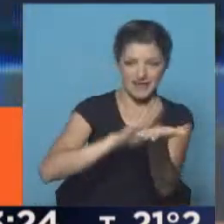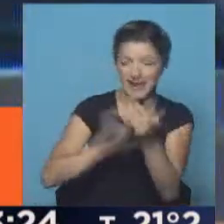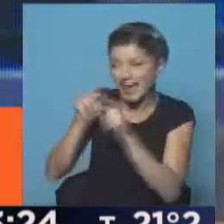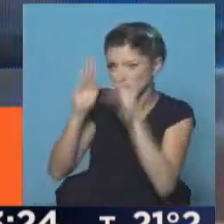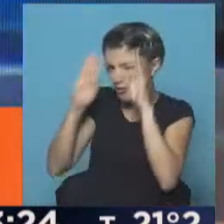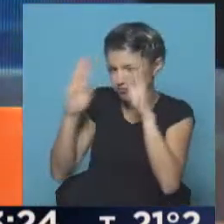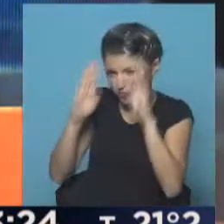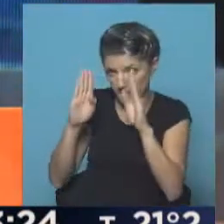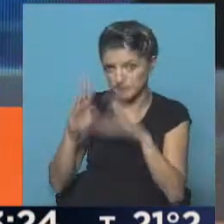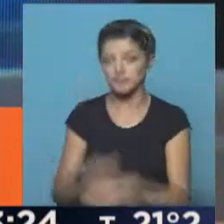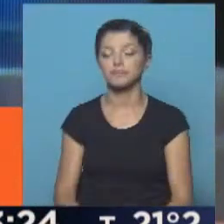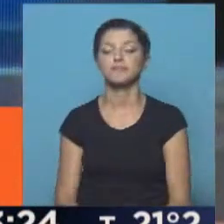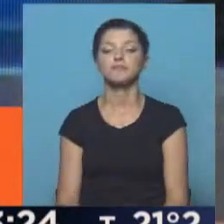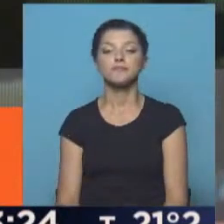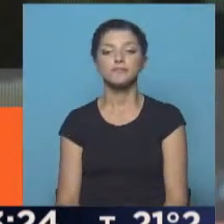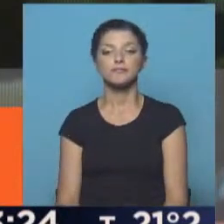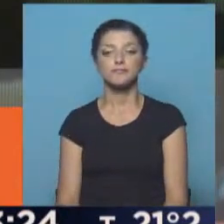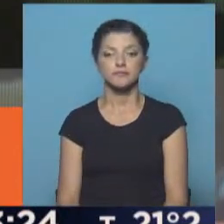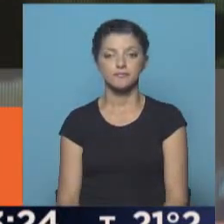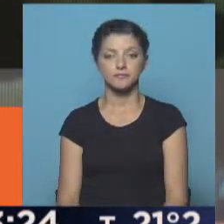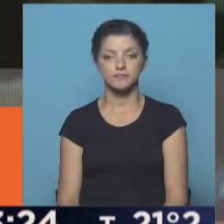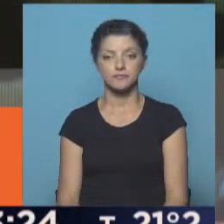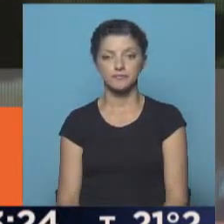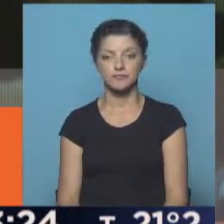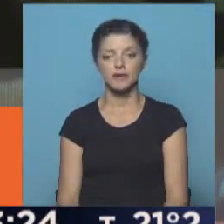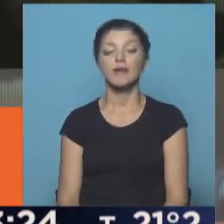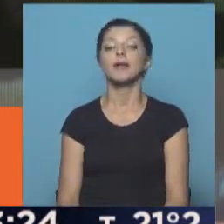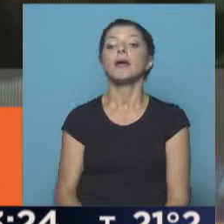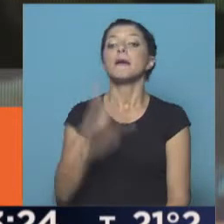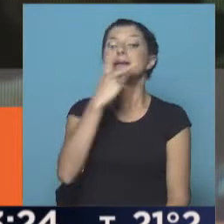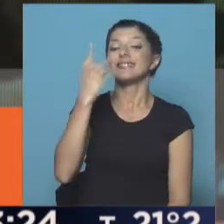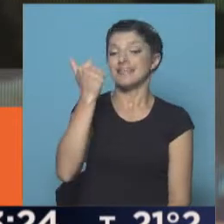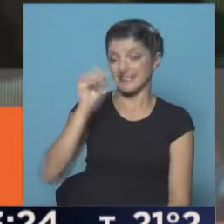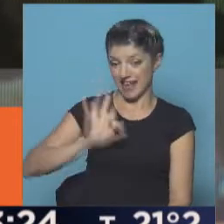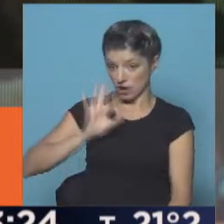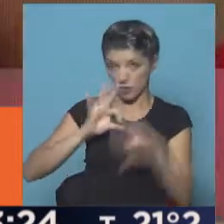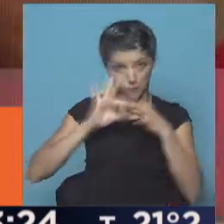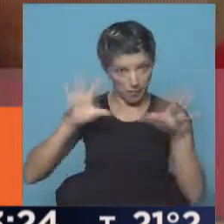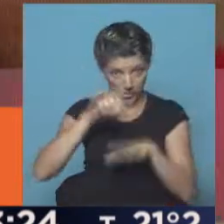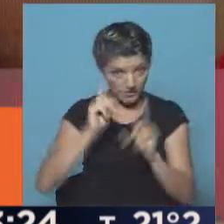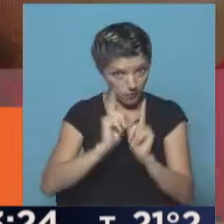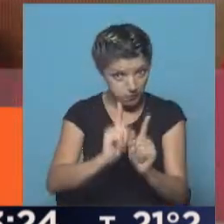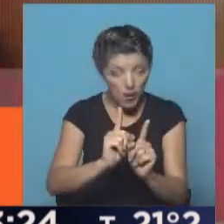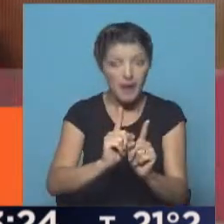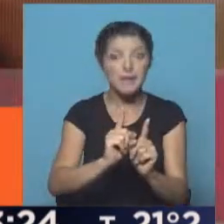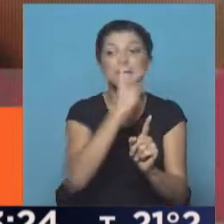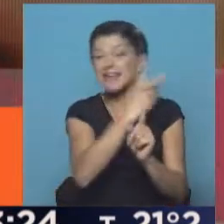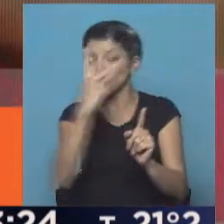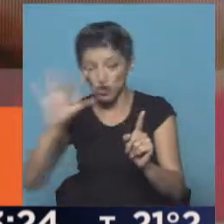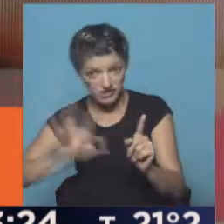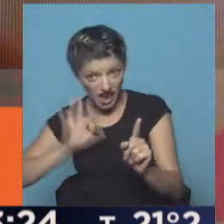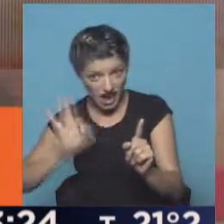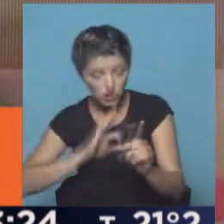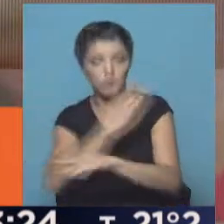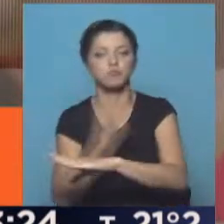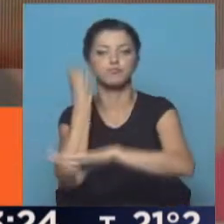ahí. De los 22 años, de 26 años de democracia que hay en Chile, 22 fue gobernada por